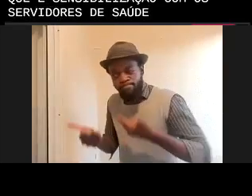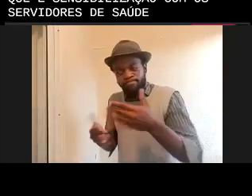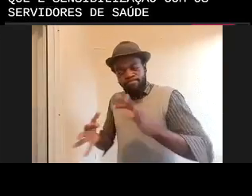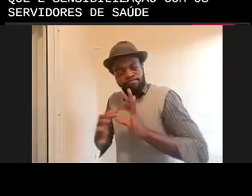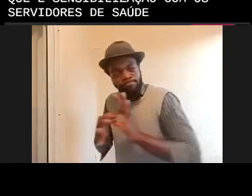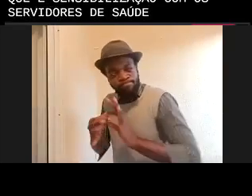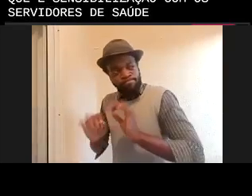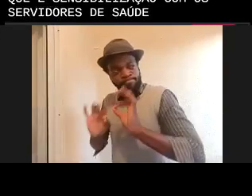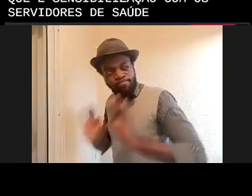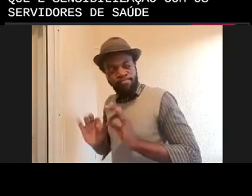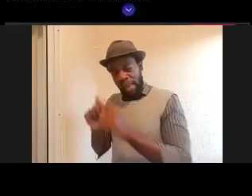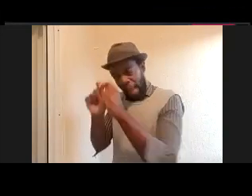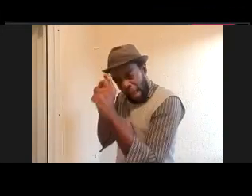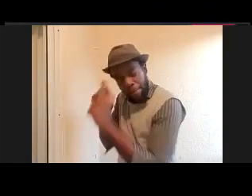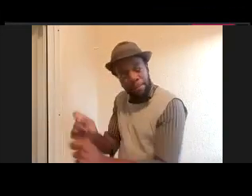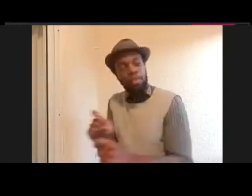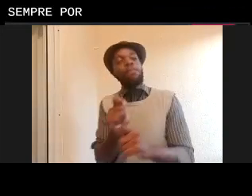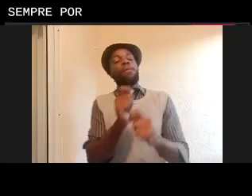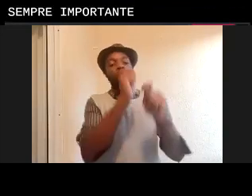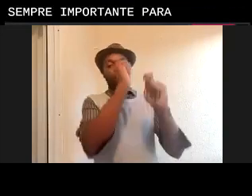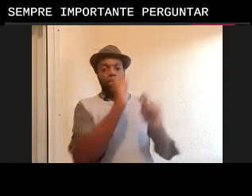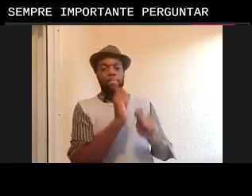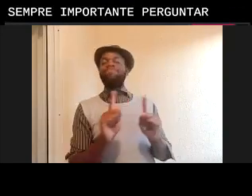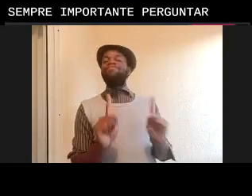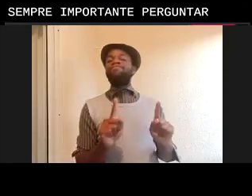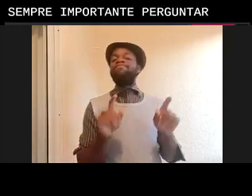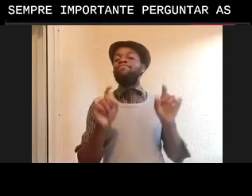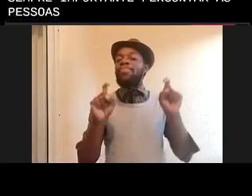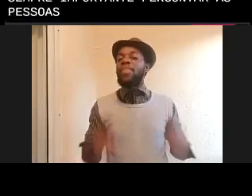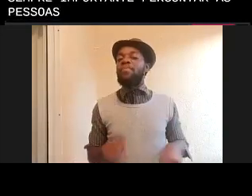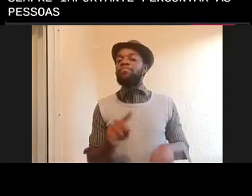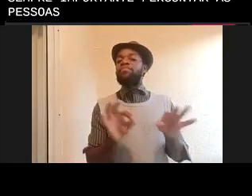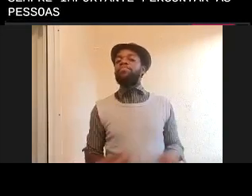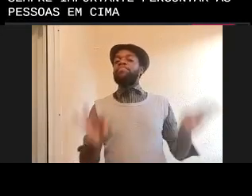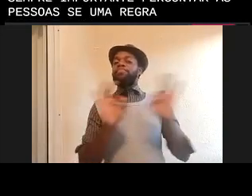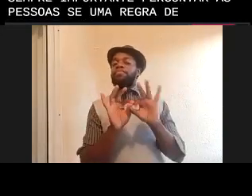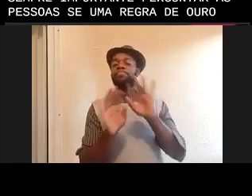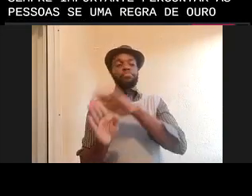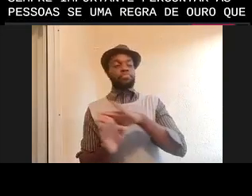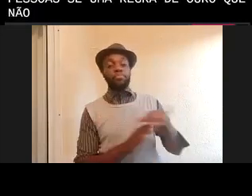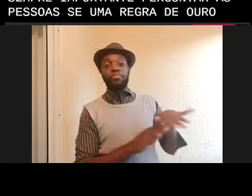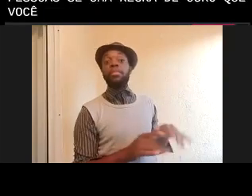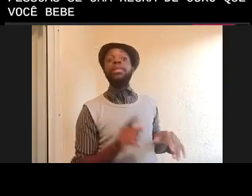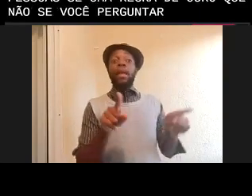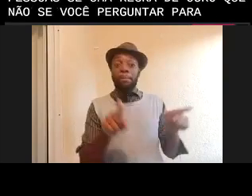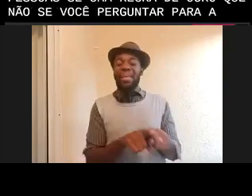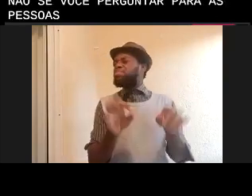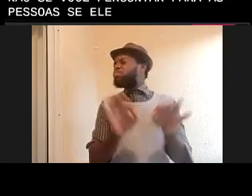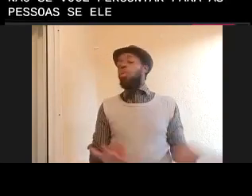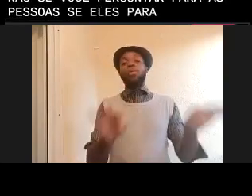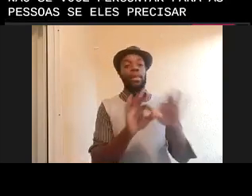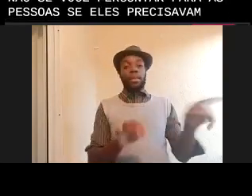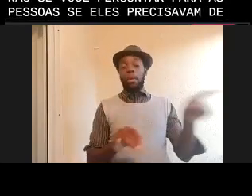Preguntar siempre a las personas, esta es la regla de oro, ¿verdad? Preguntar siempre a las personas si necesitan ayuda y cómo